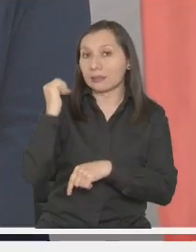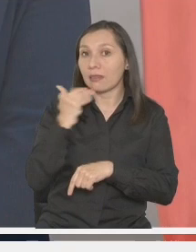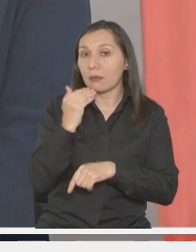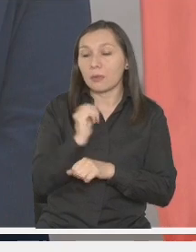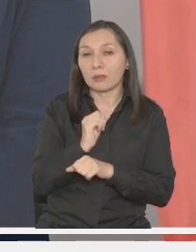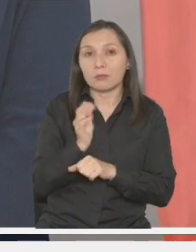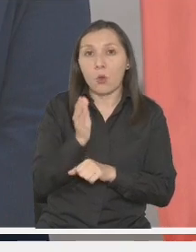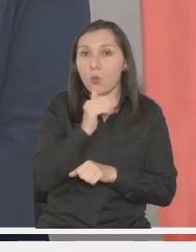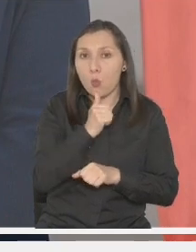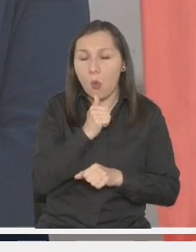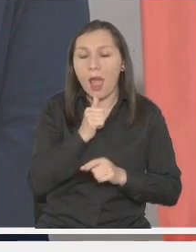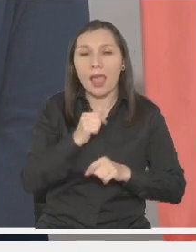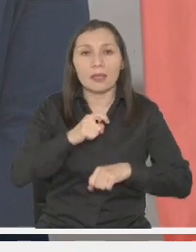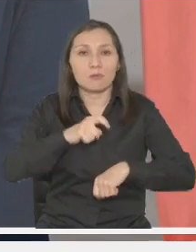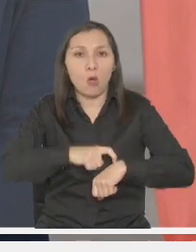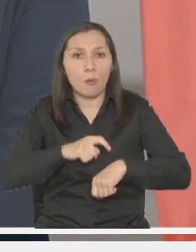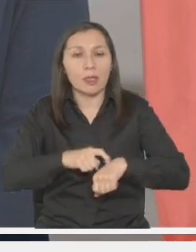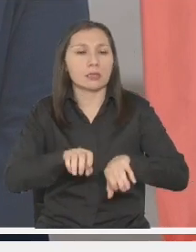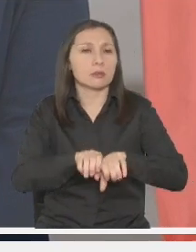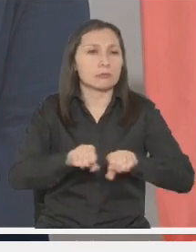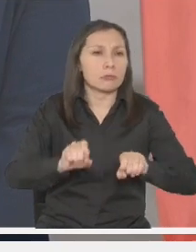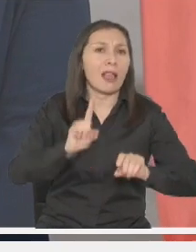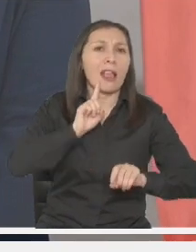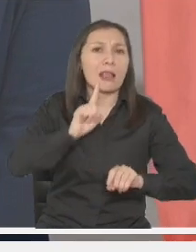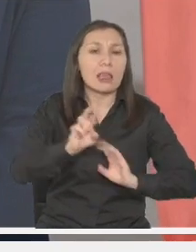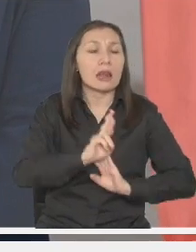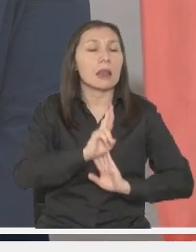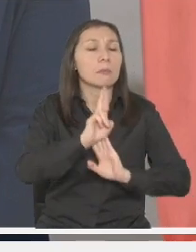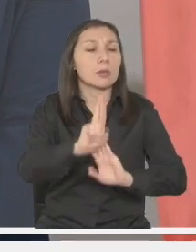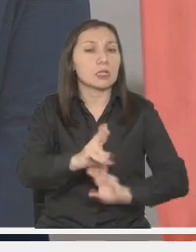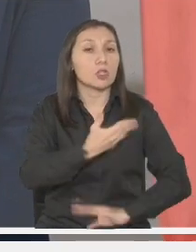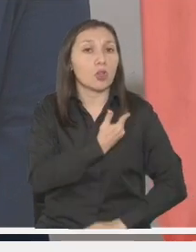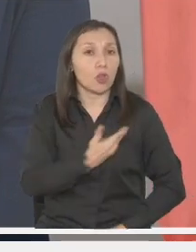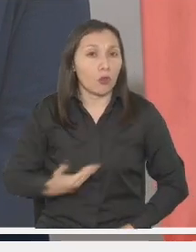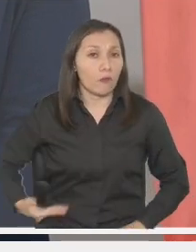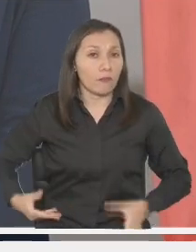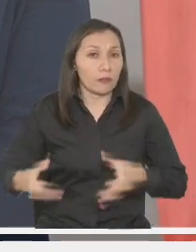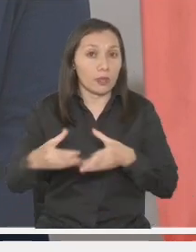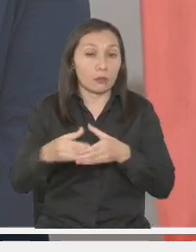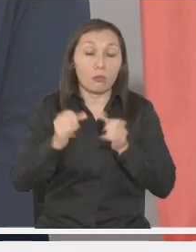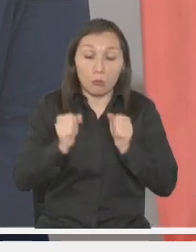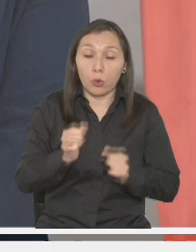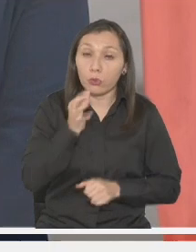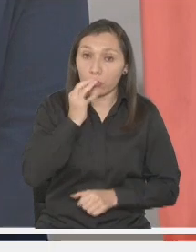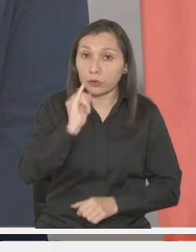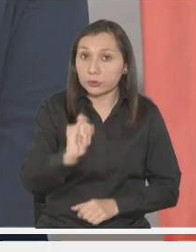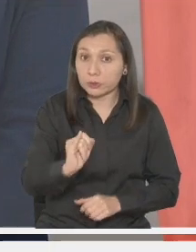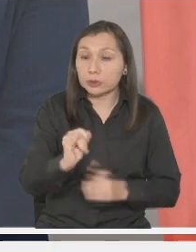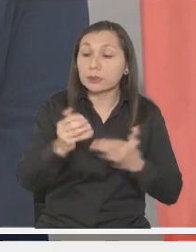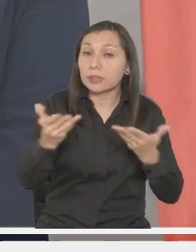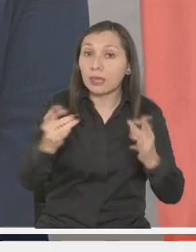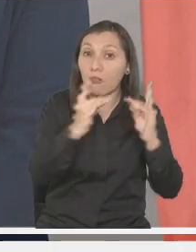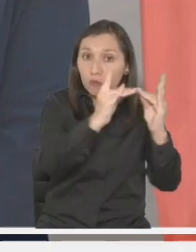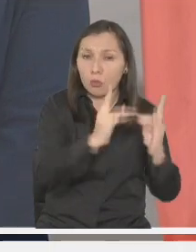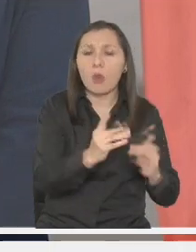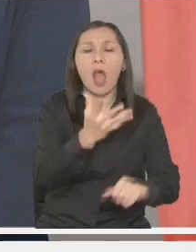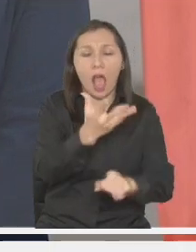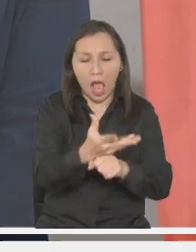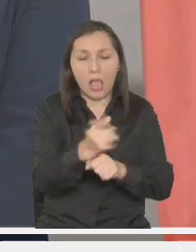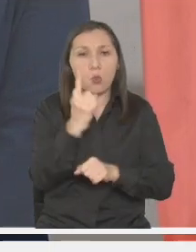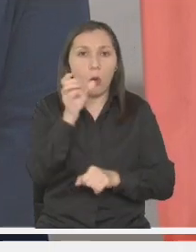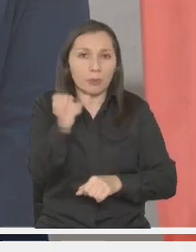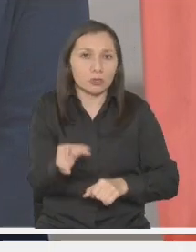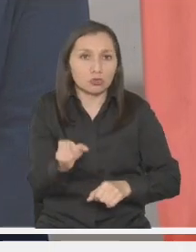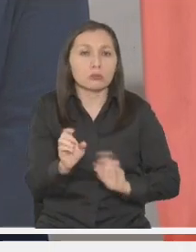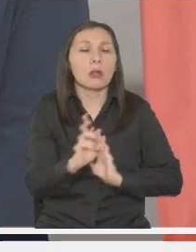No hemos tenido el espacio de definir quién va a representar al gobierno, pero lo que podemos decir es que en este funeral va a estar representado